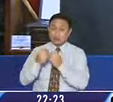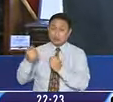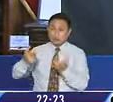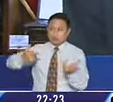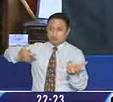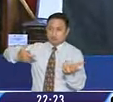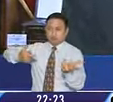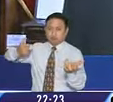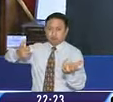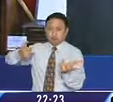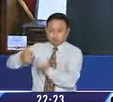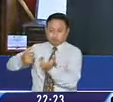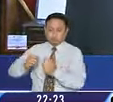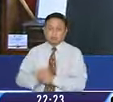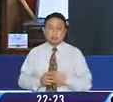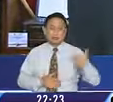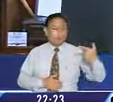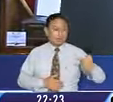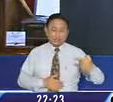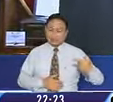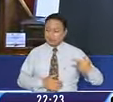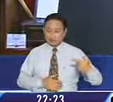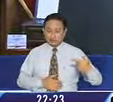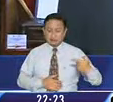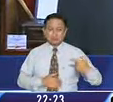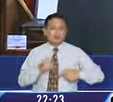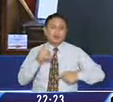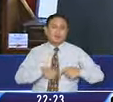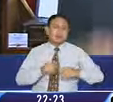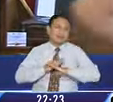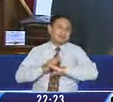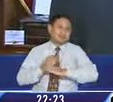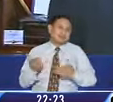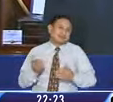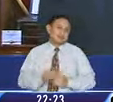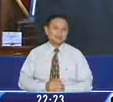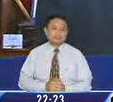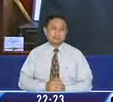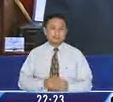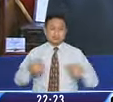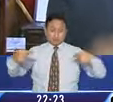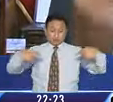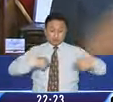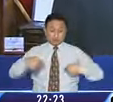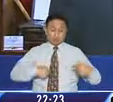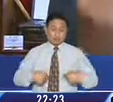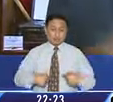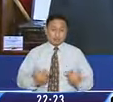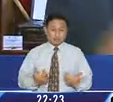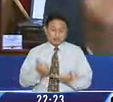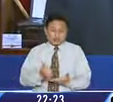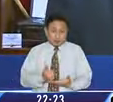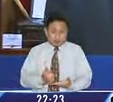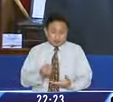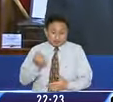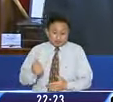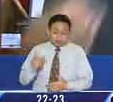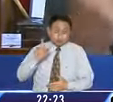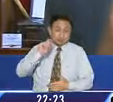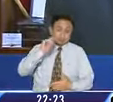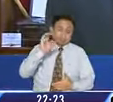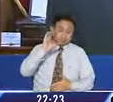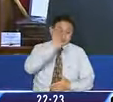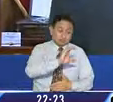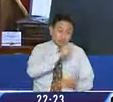Los delincuentes tienen metralladoras, los policías tienen pistolas, o sea, así no vamos a poder combatir la delincuencia. Los chalecos antibalas, es decir, no ha habido inversión en la policía y